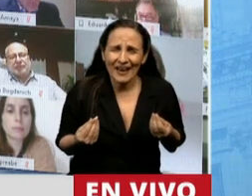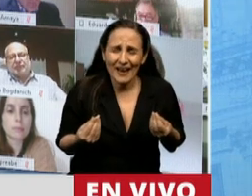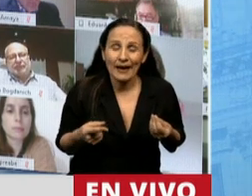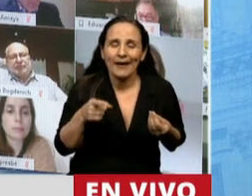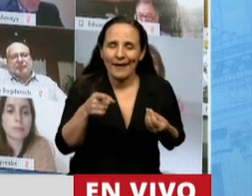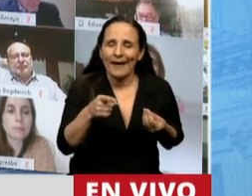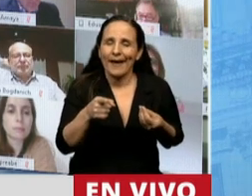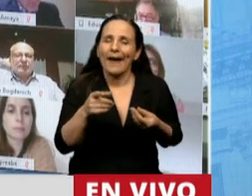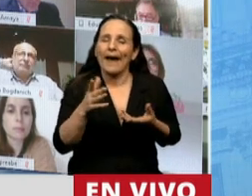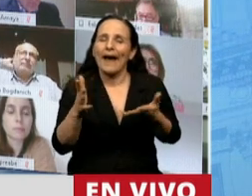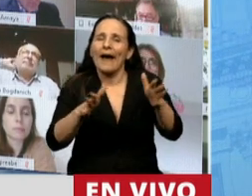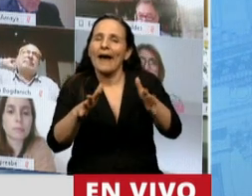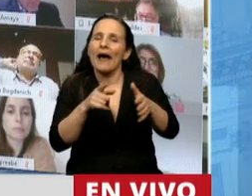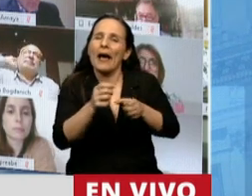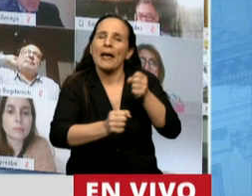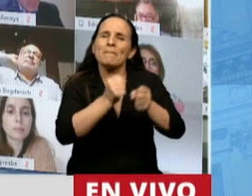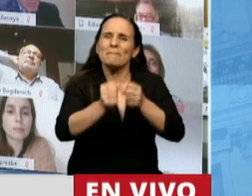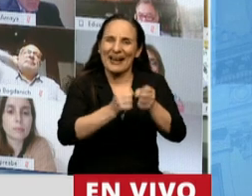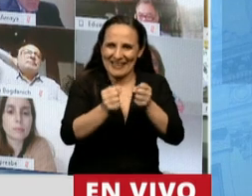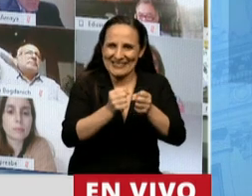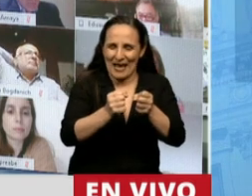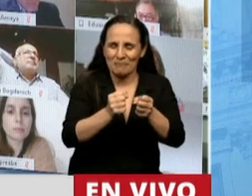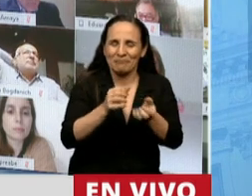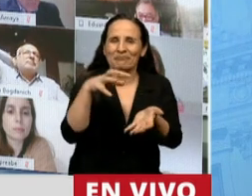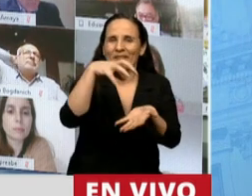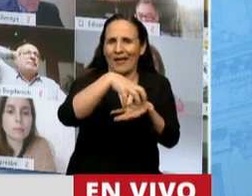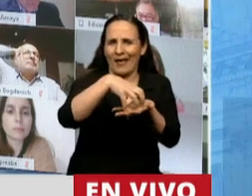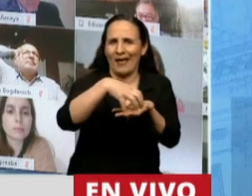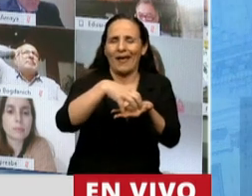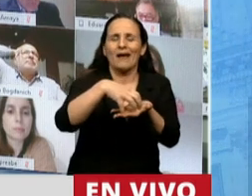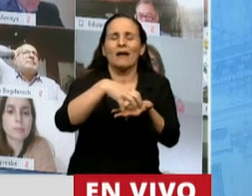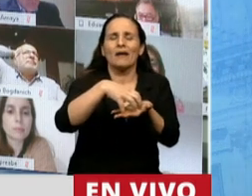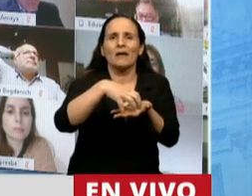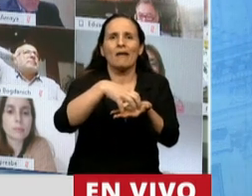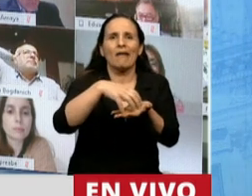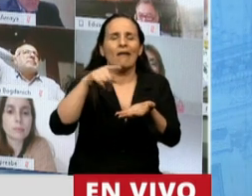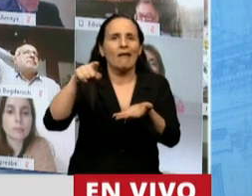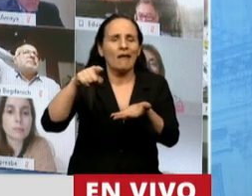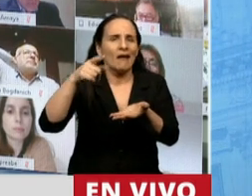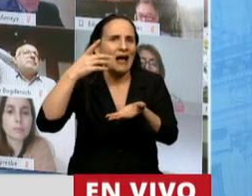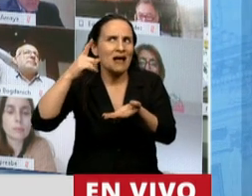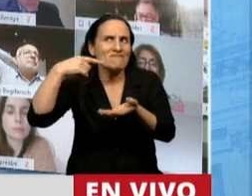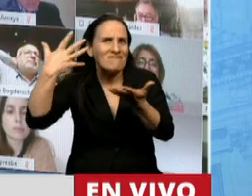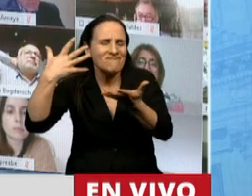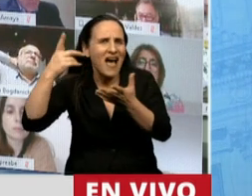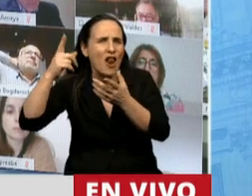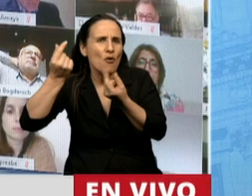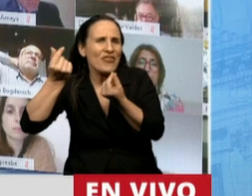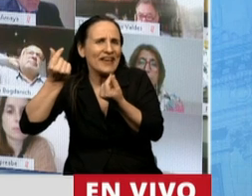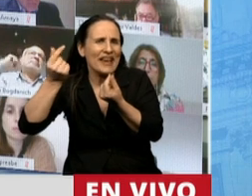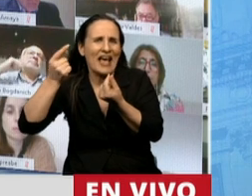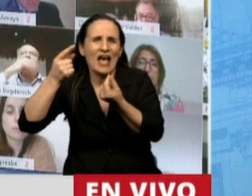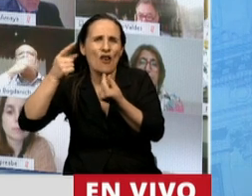posibilidad de que empresas que tienen dineros y acciones económicas de cualquier